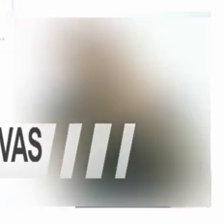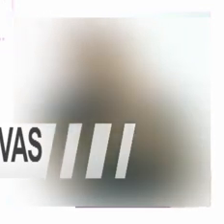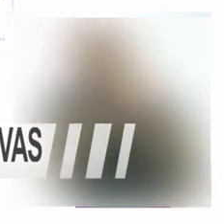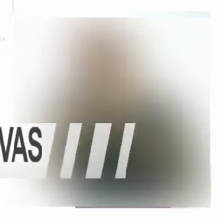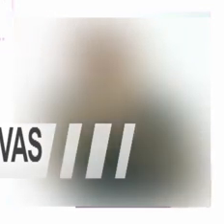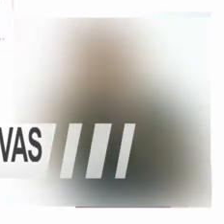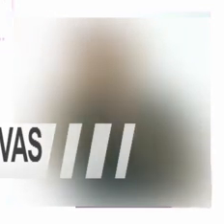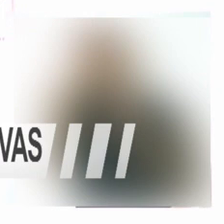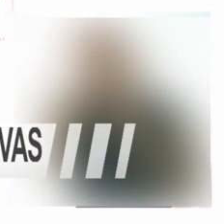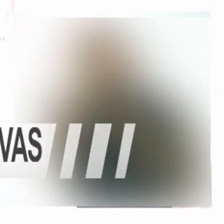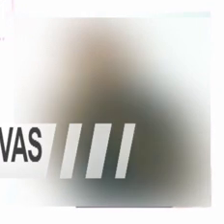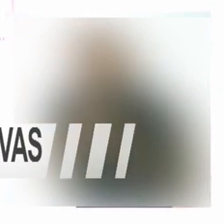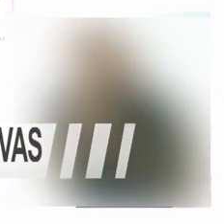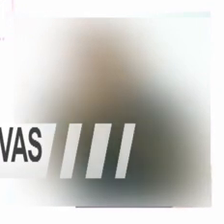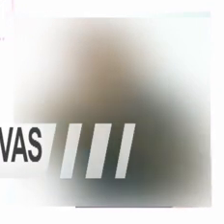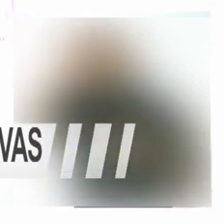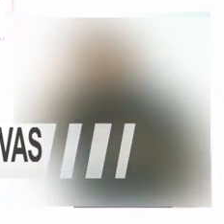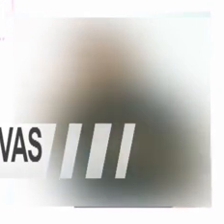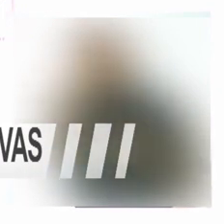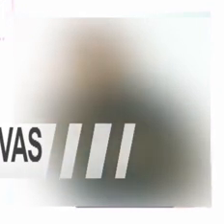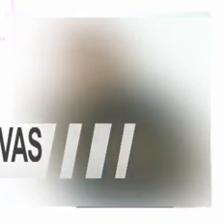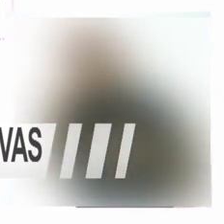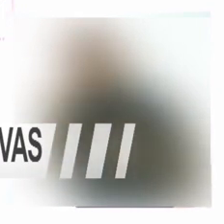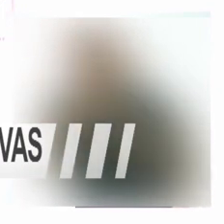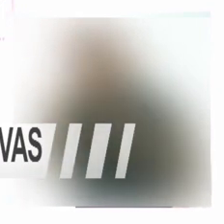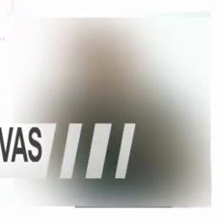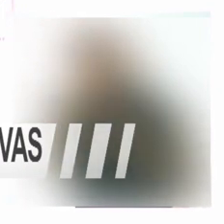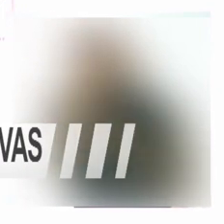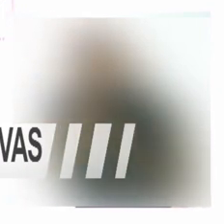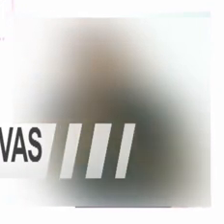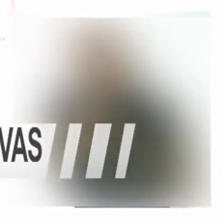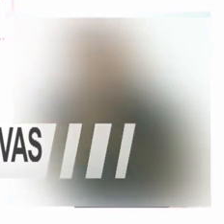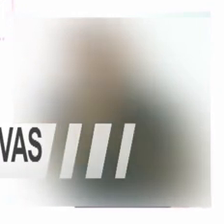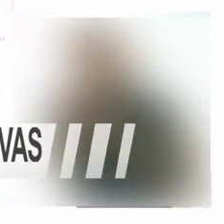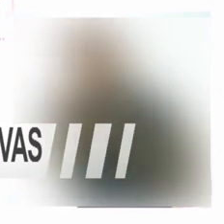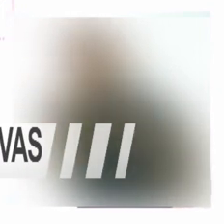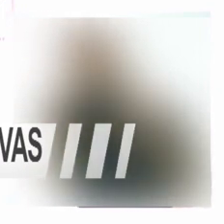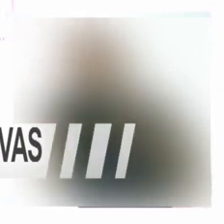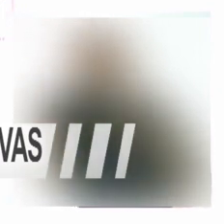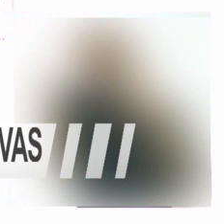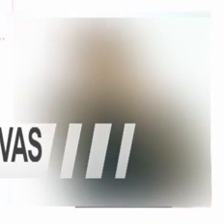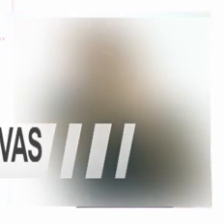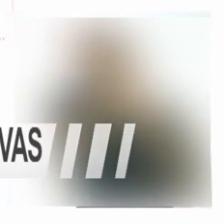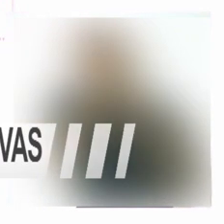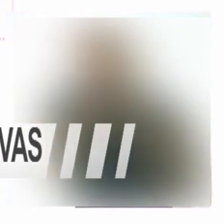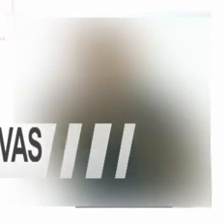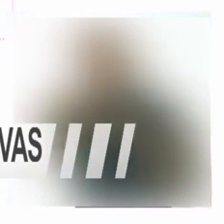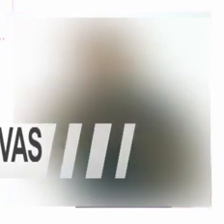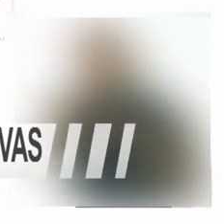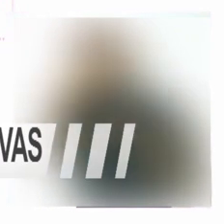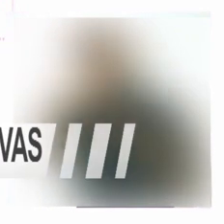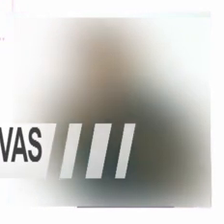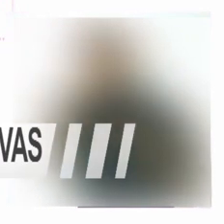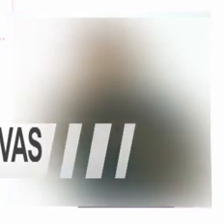tengan más de 40 mil habitantes y también que tengan por lo menos más de 50 casos en los últimos